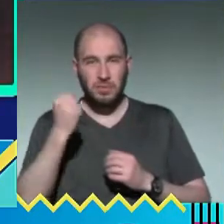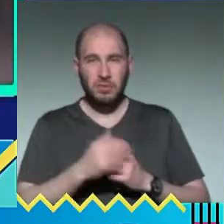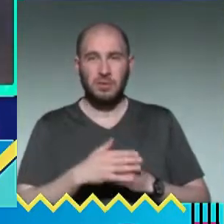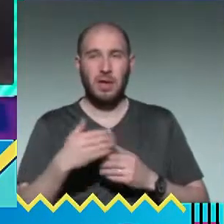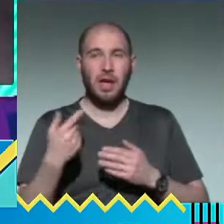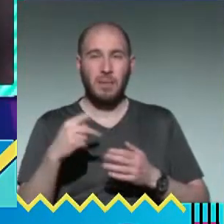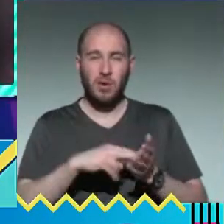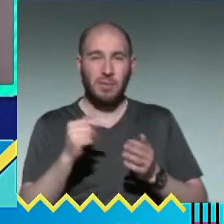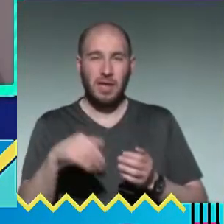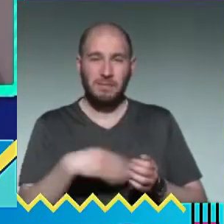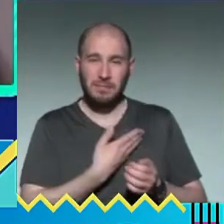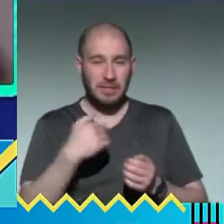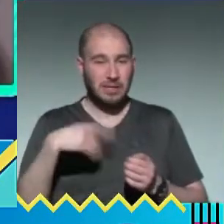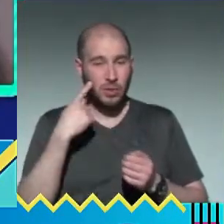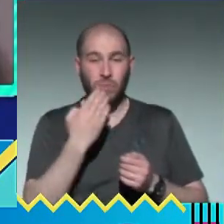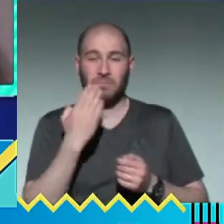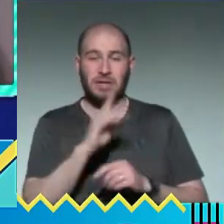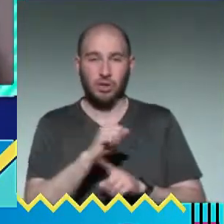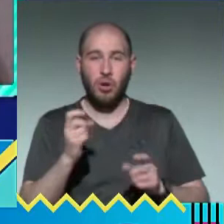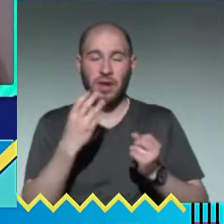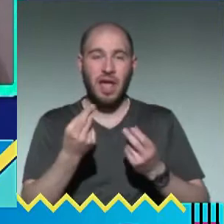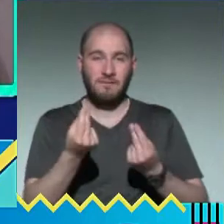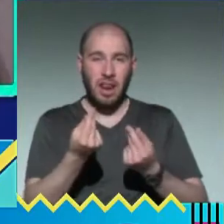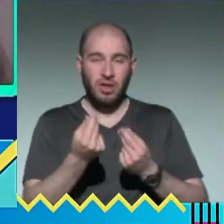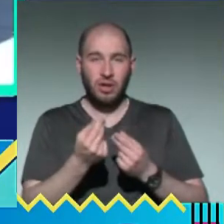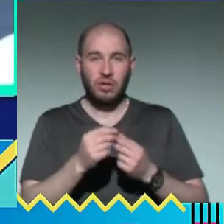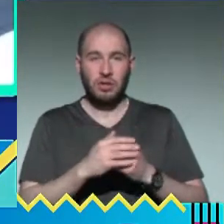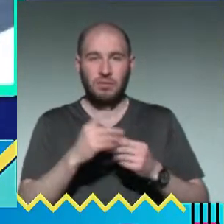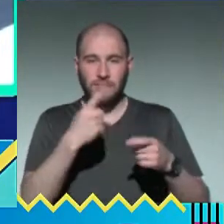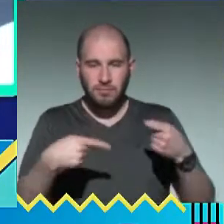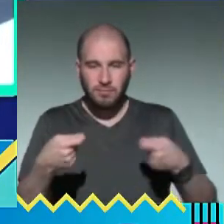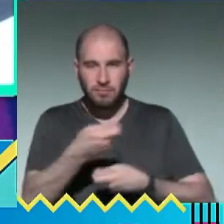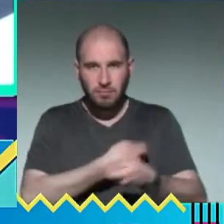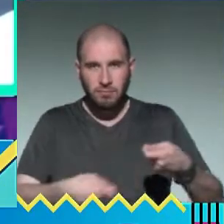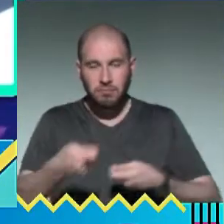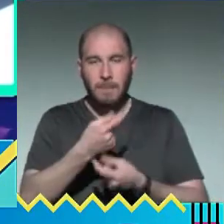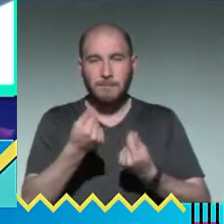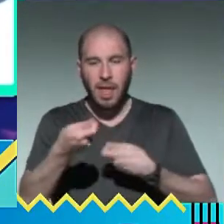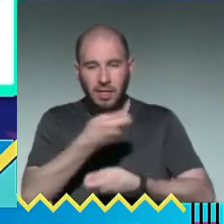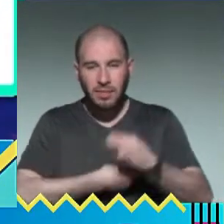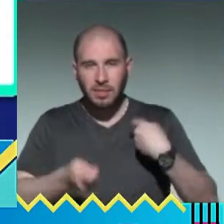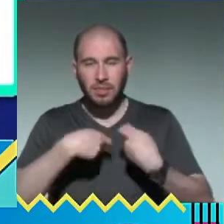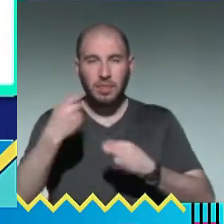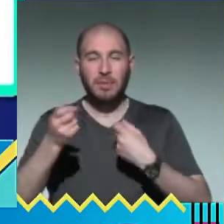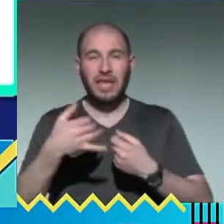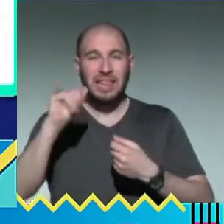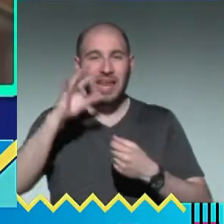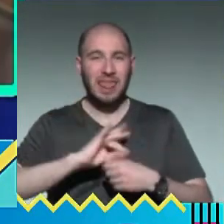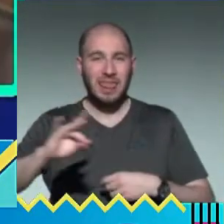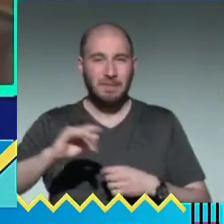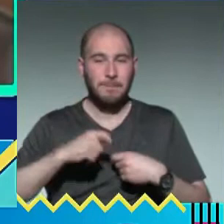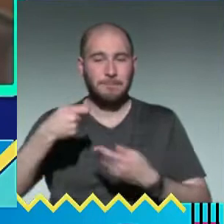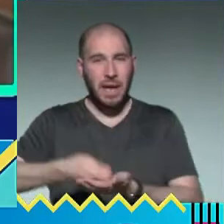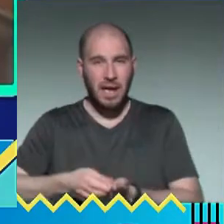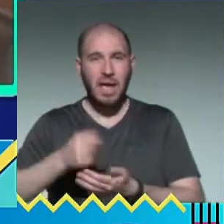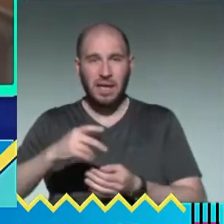está presentando al fondo no se cumple, porque el valor de todos los flujos de fondos de salida por intereses de la deuda